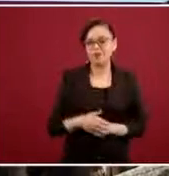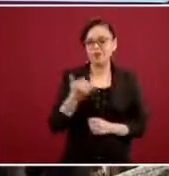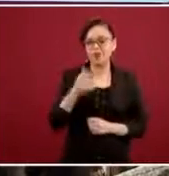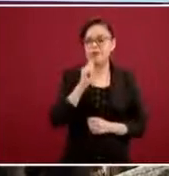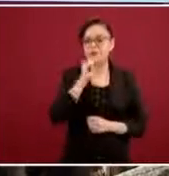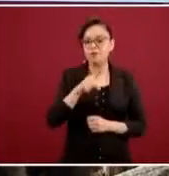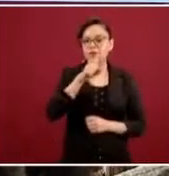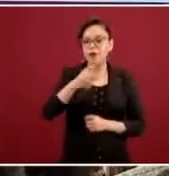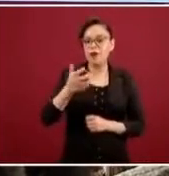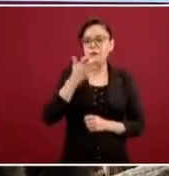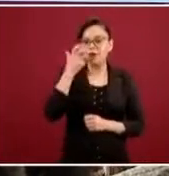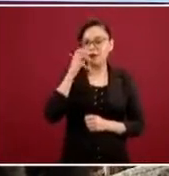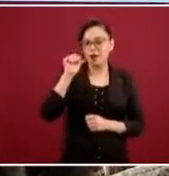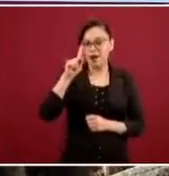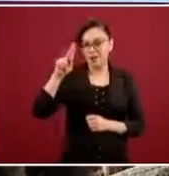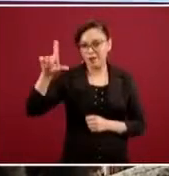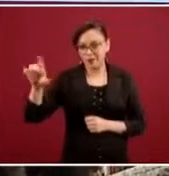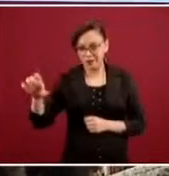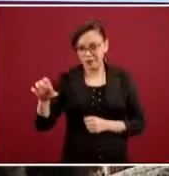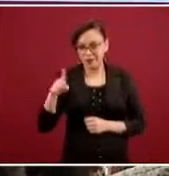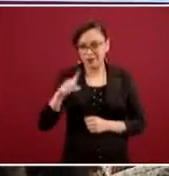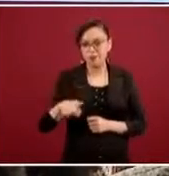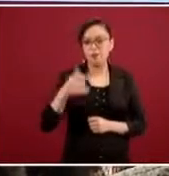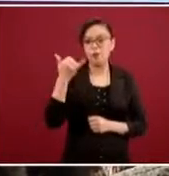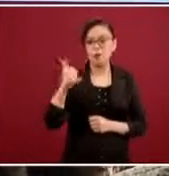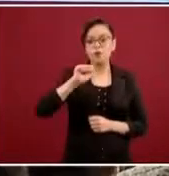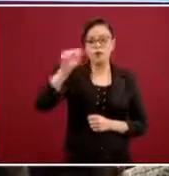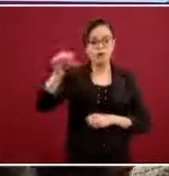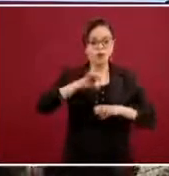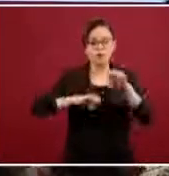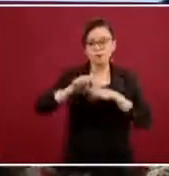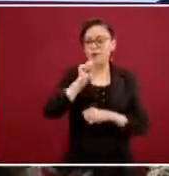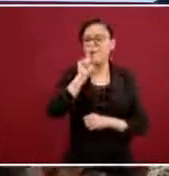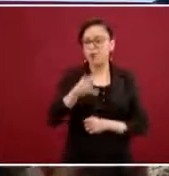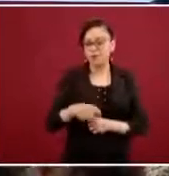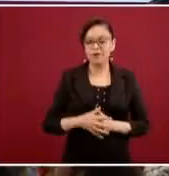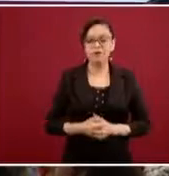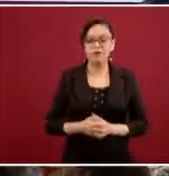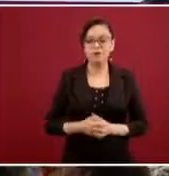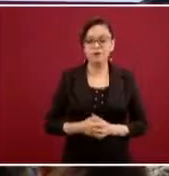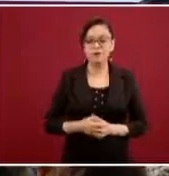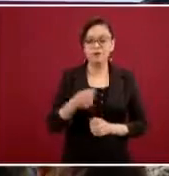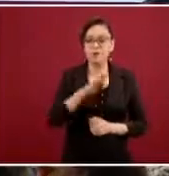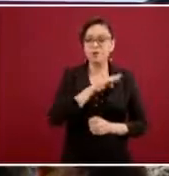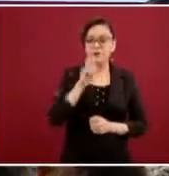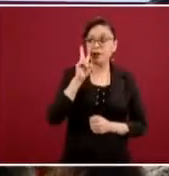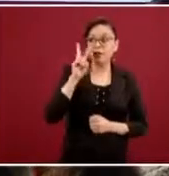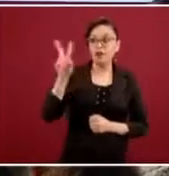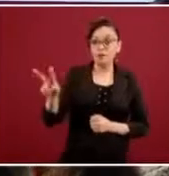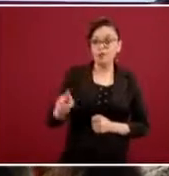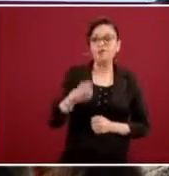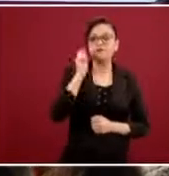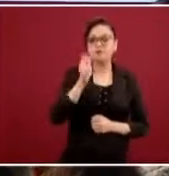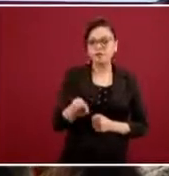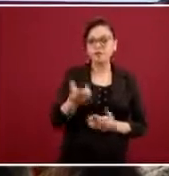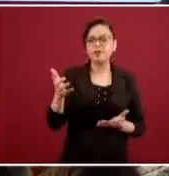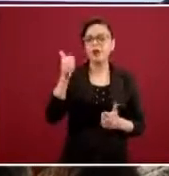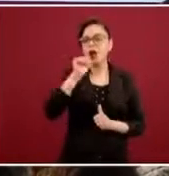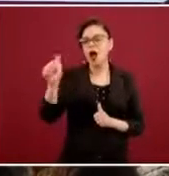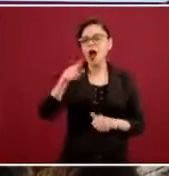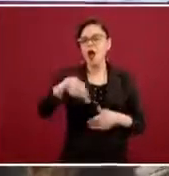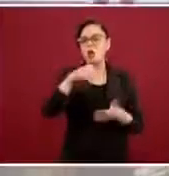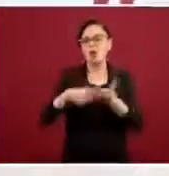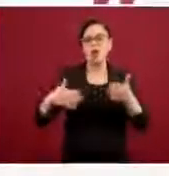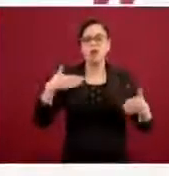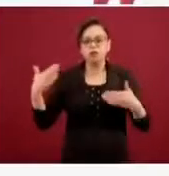ha dado otros datos y otras empresas también. Aquí lo que estamos viendo es la movilidad en materia de compras y entretenimiento.